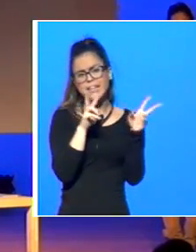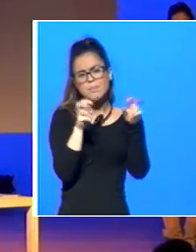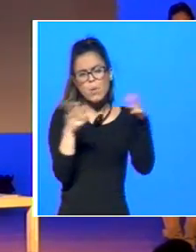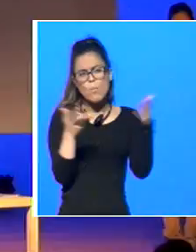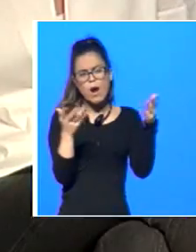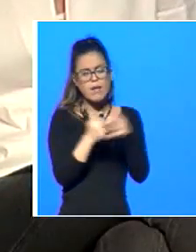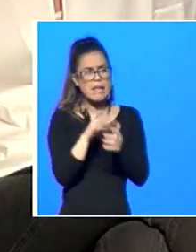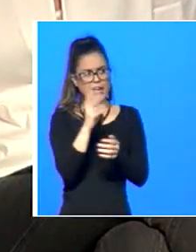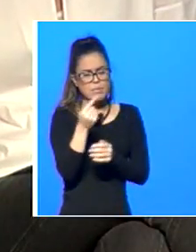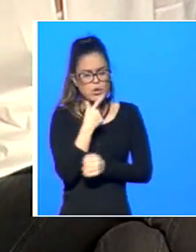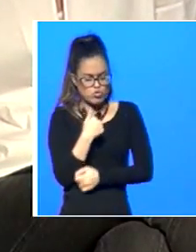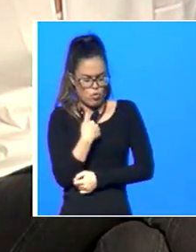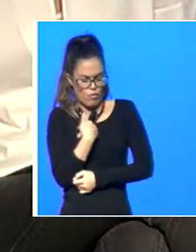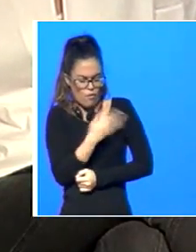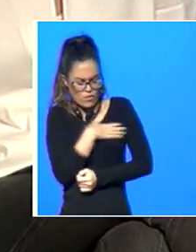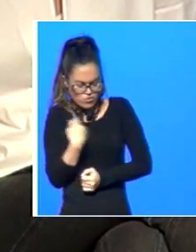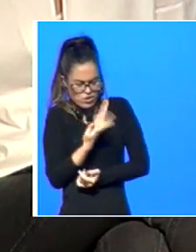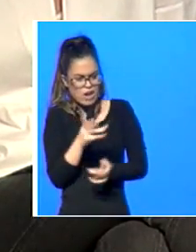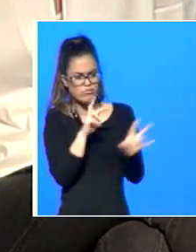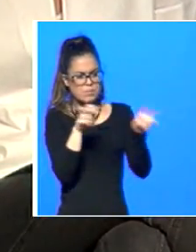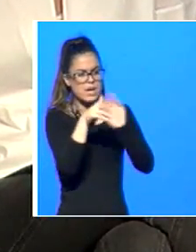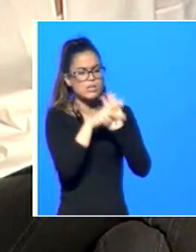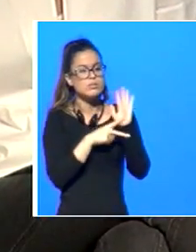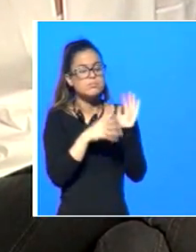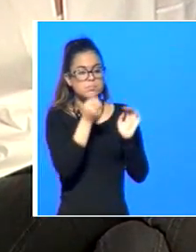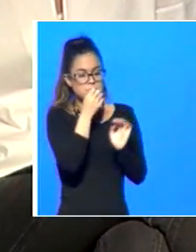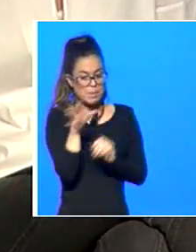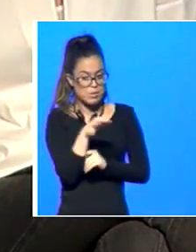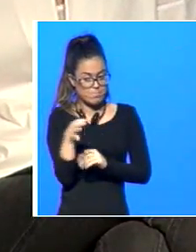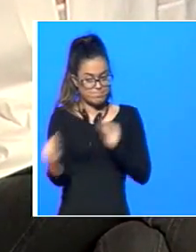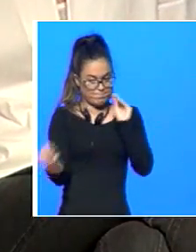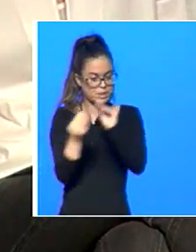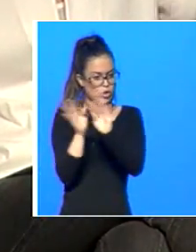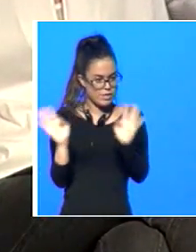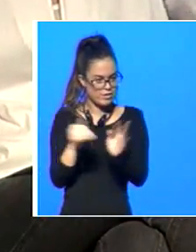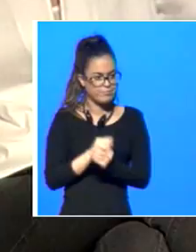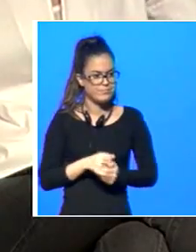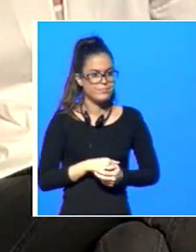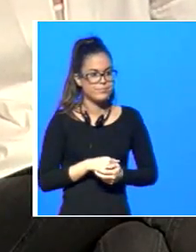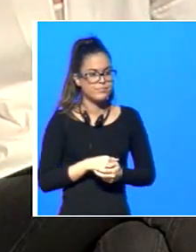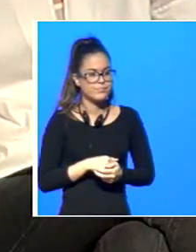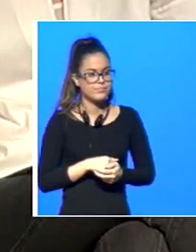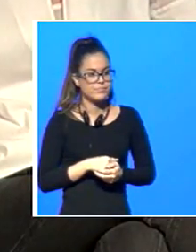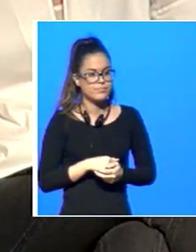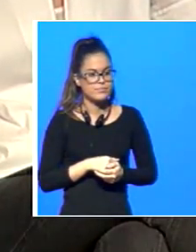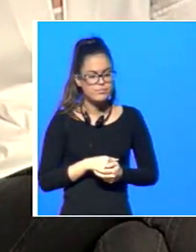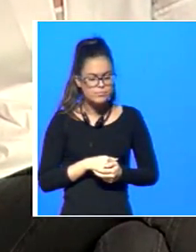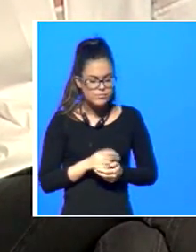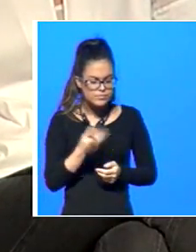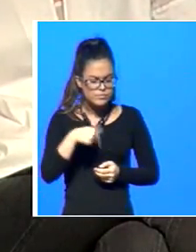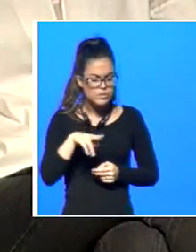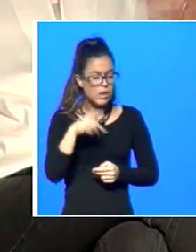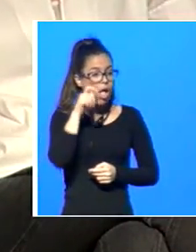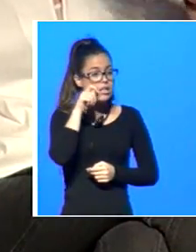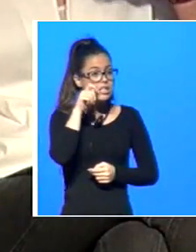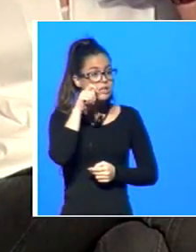Sí, vale, perfecto. Entonces yo estoy totalmente de acuerdo con él. Hablamos de ponerse en lugar de otro, de una inspección